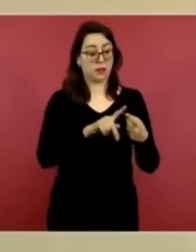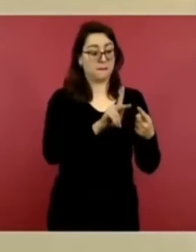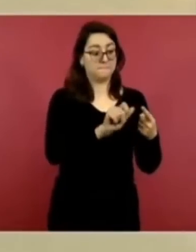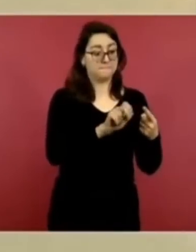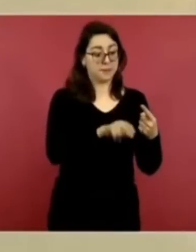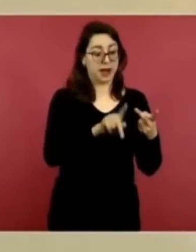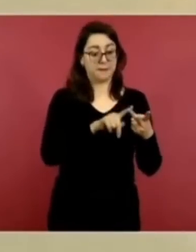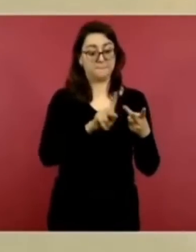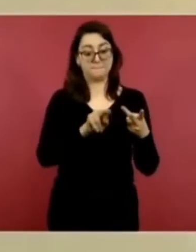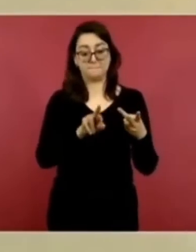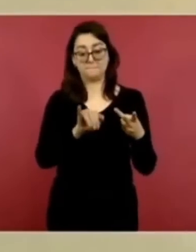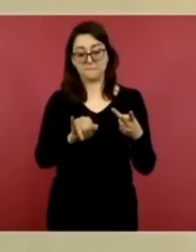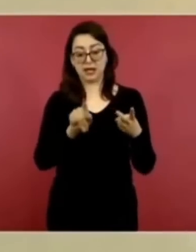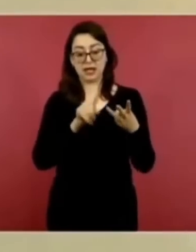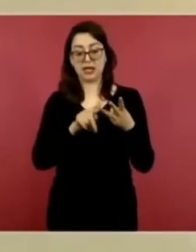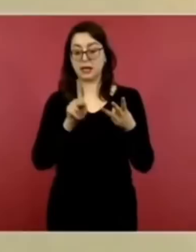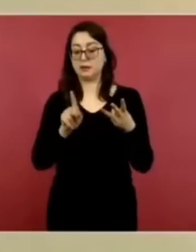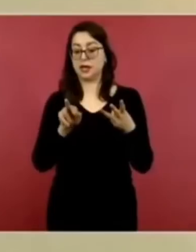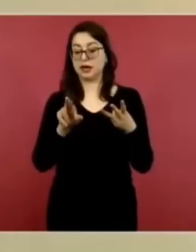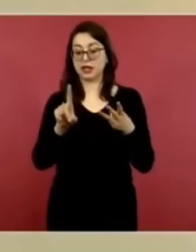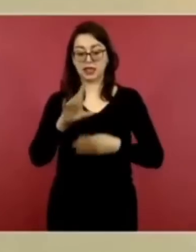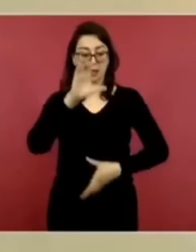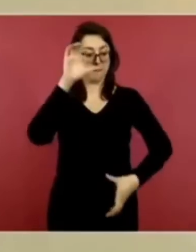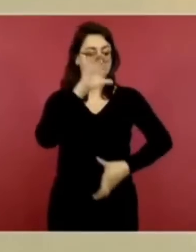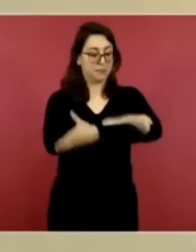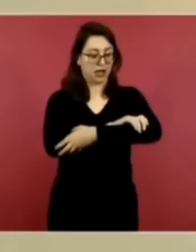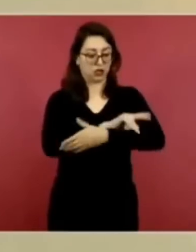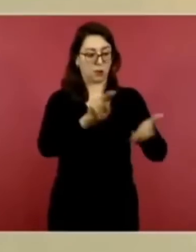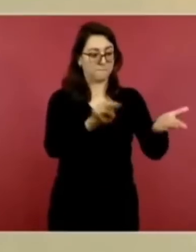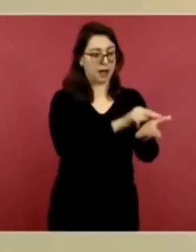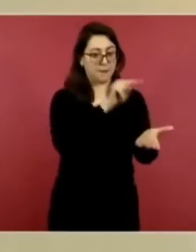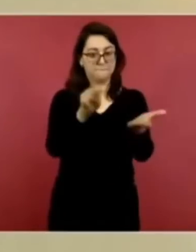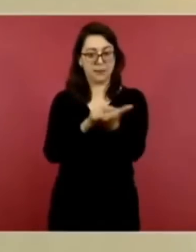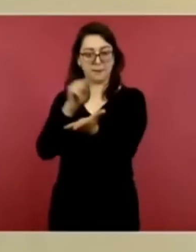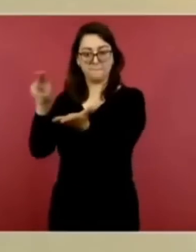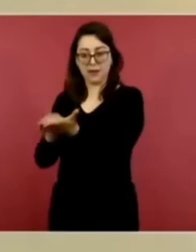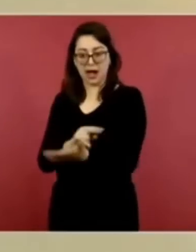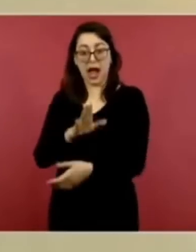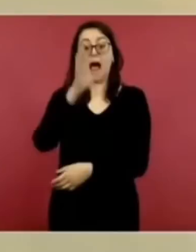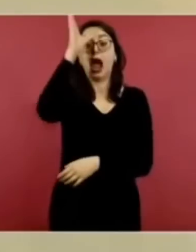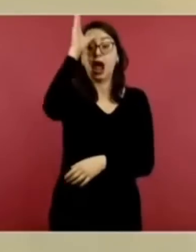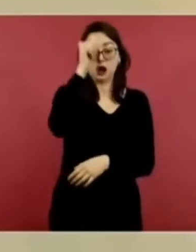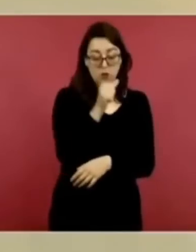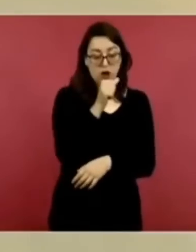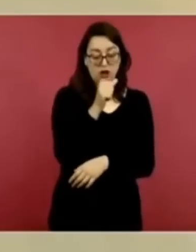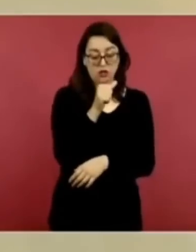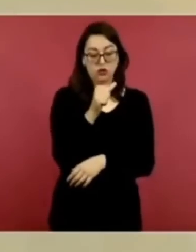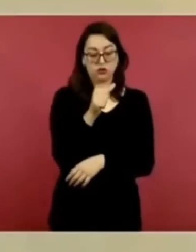PRD el llamado Pacto por México con el cual acordaron